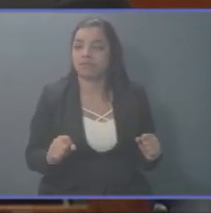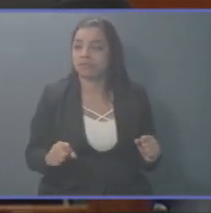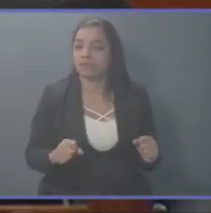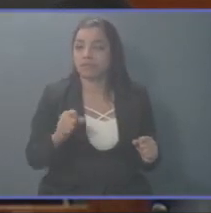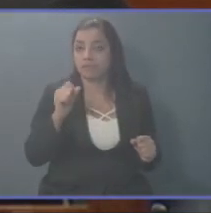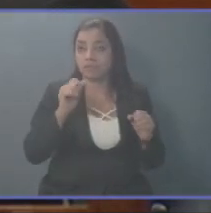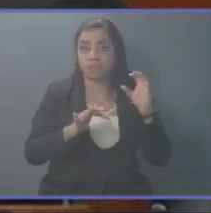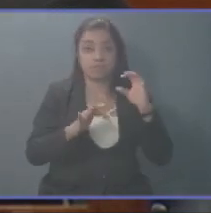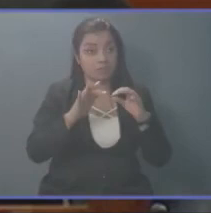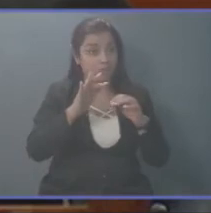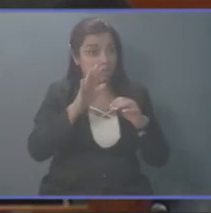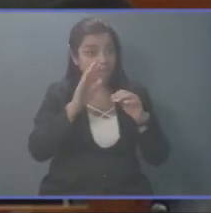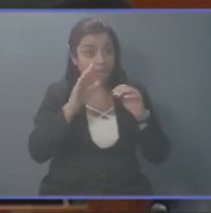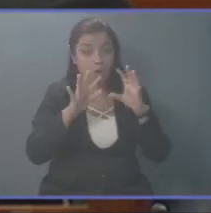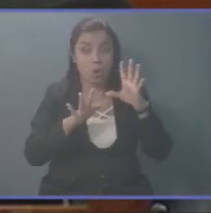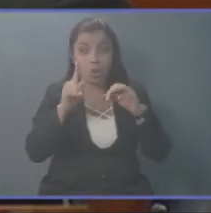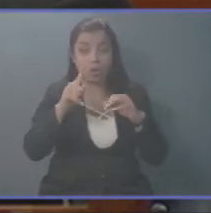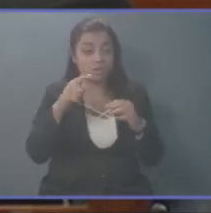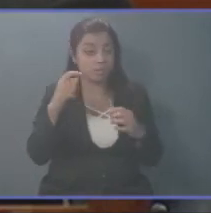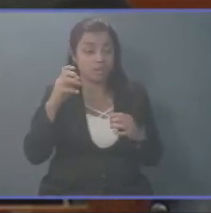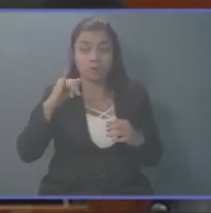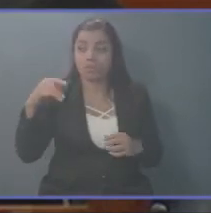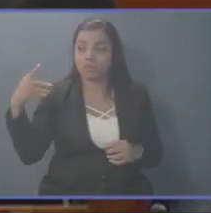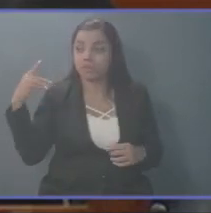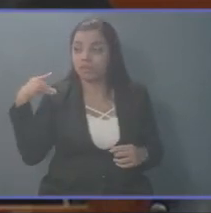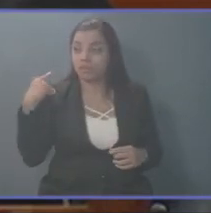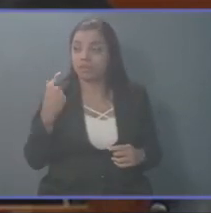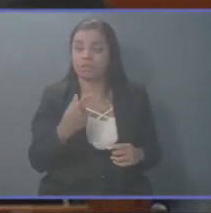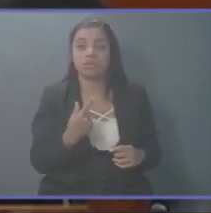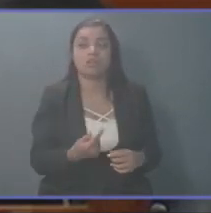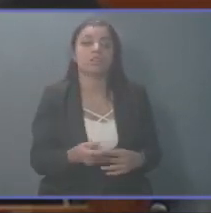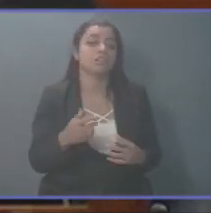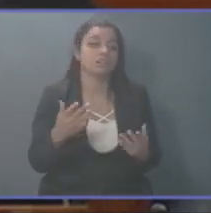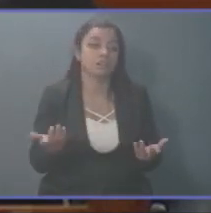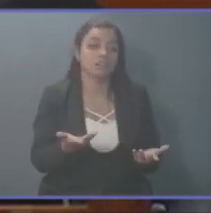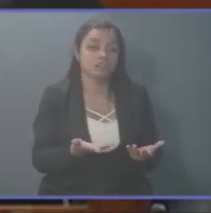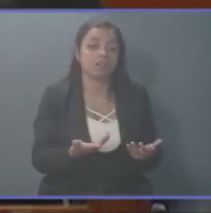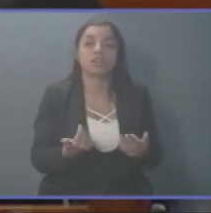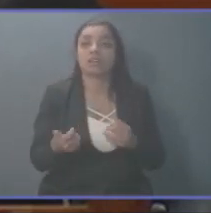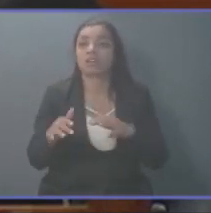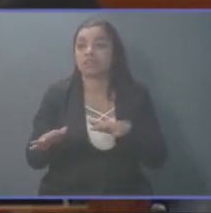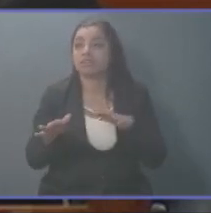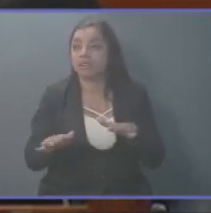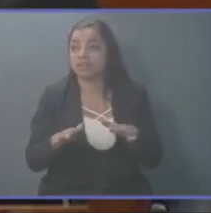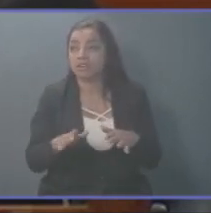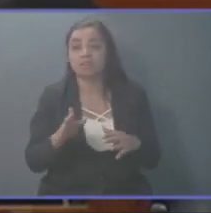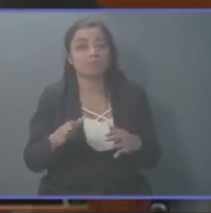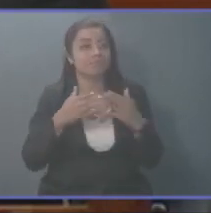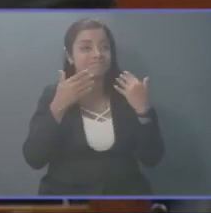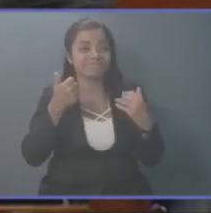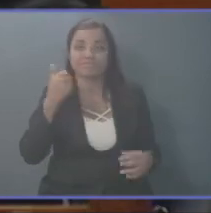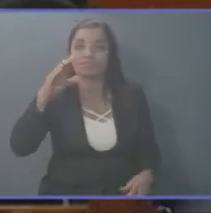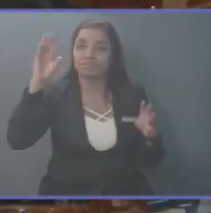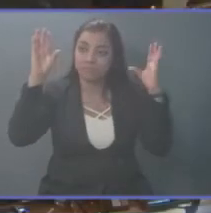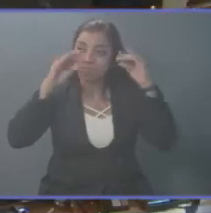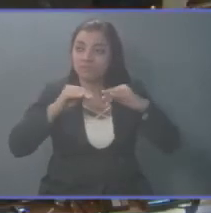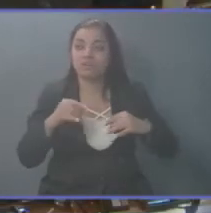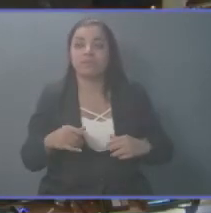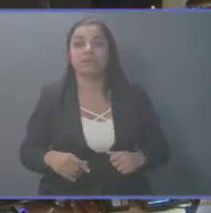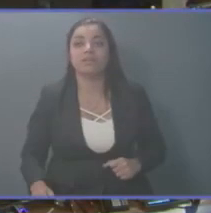4 en la mesa presidiendo esta sesión plenaria. Muchas gracias, pasen buenas noches.